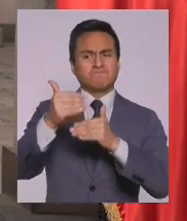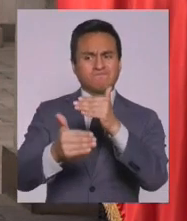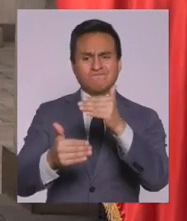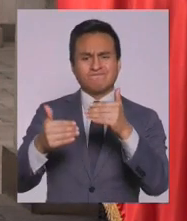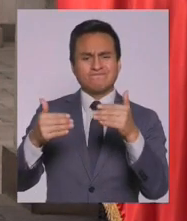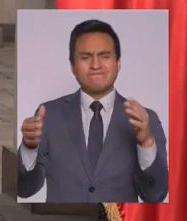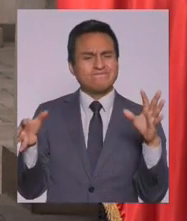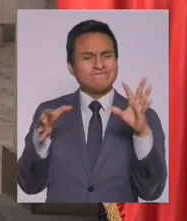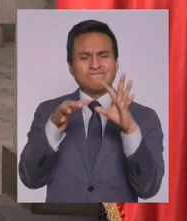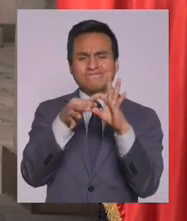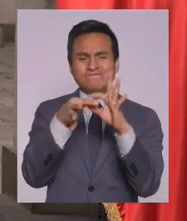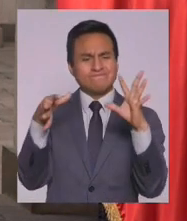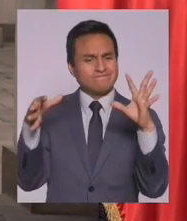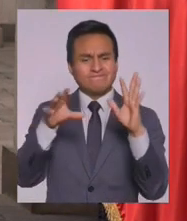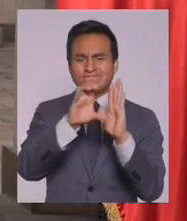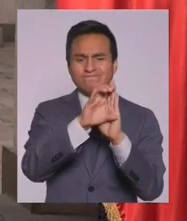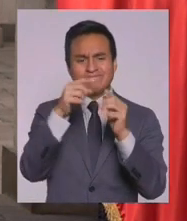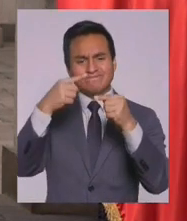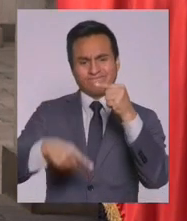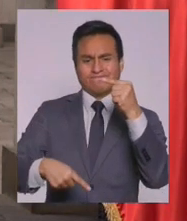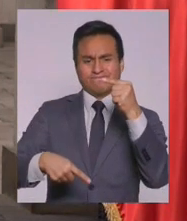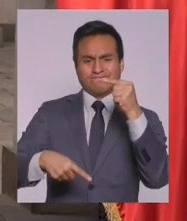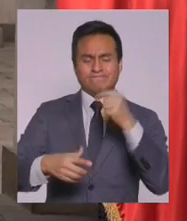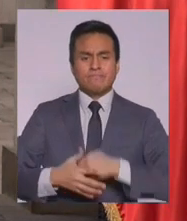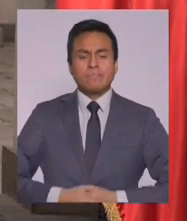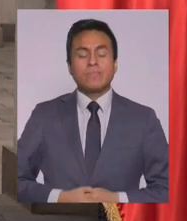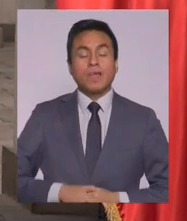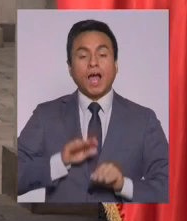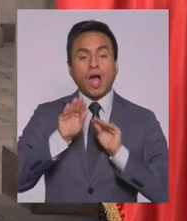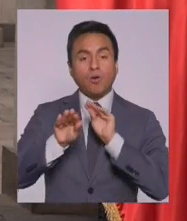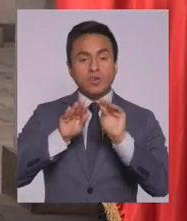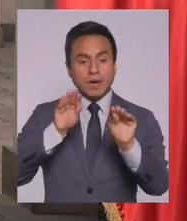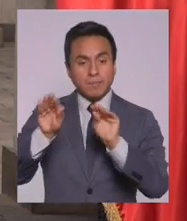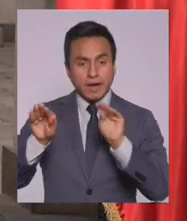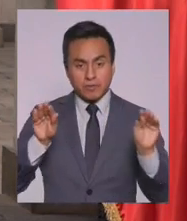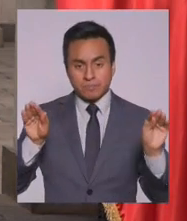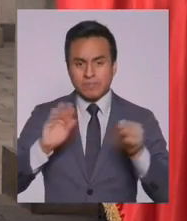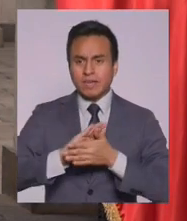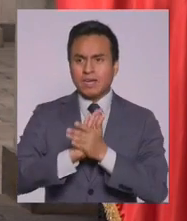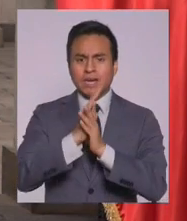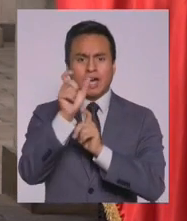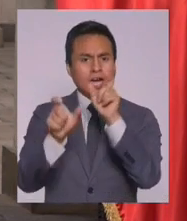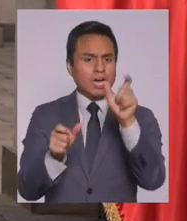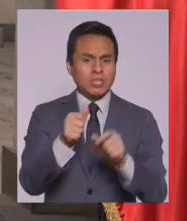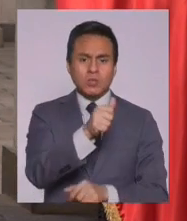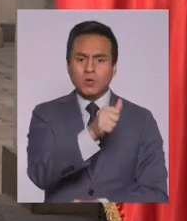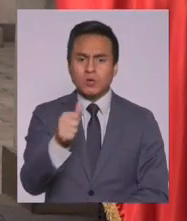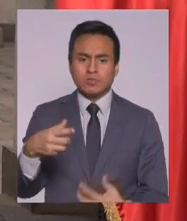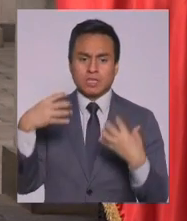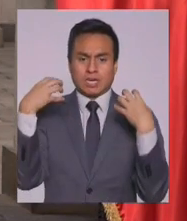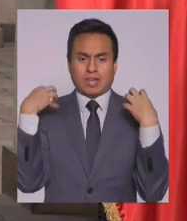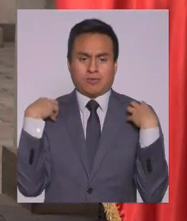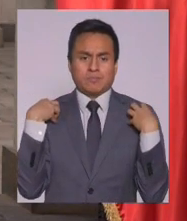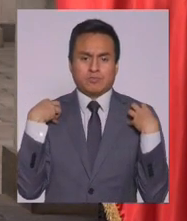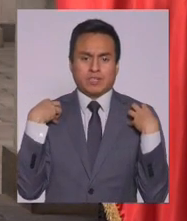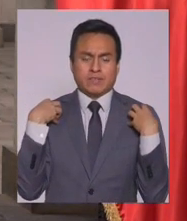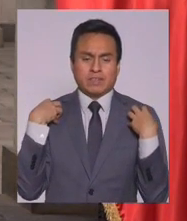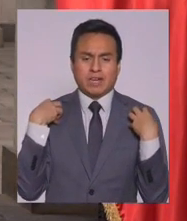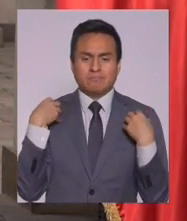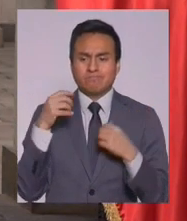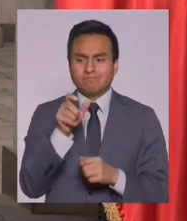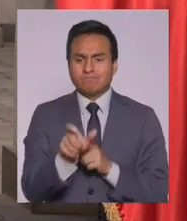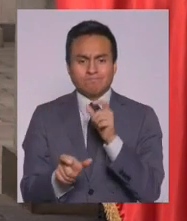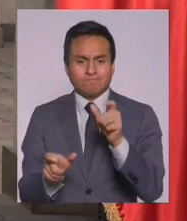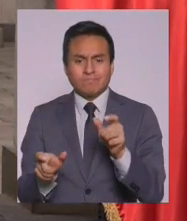están de acuerdo con nuestra Constitución. Hago un llamado a todos quienes tenemos cargos de responsabilidad